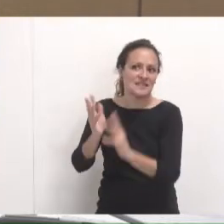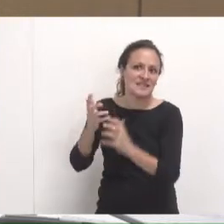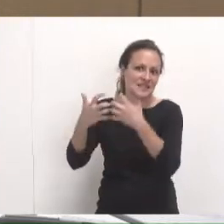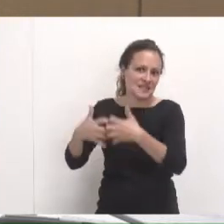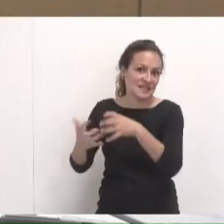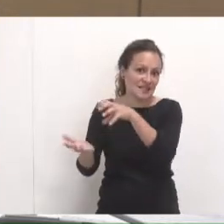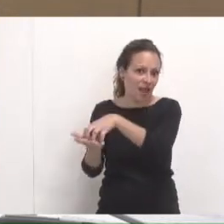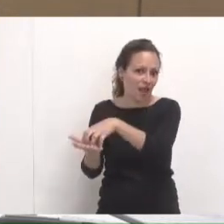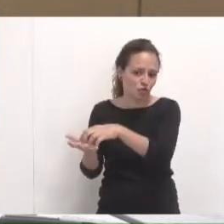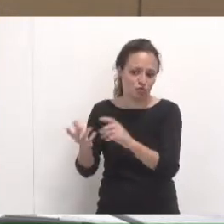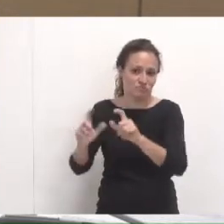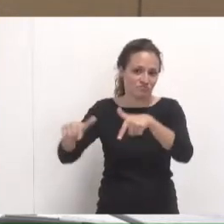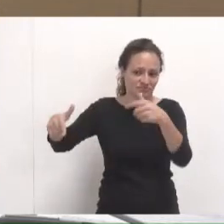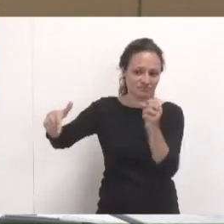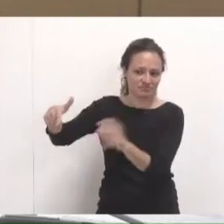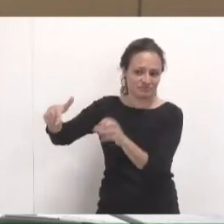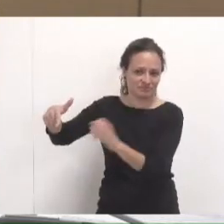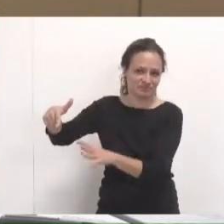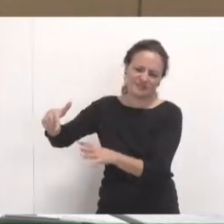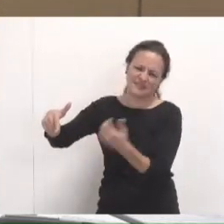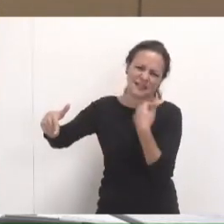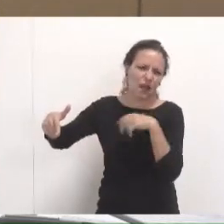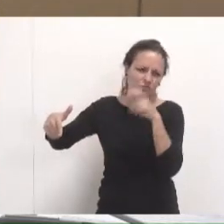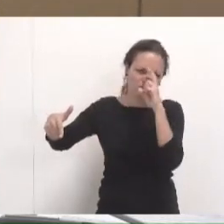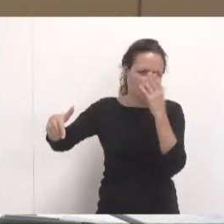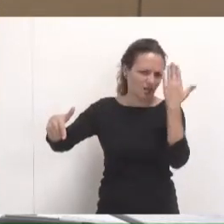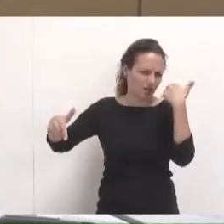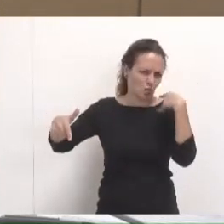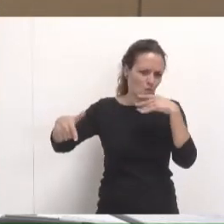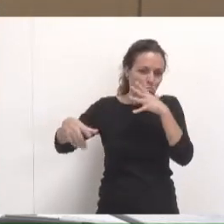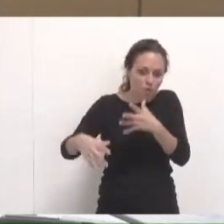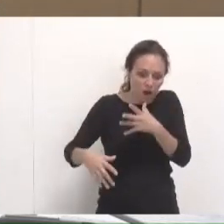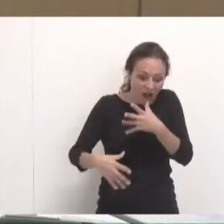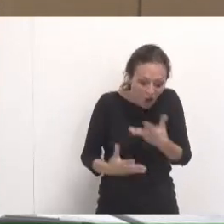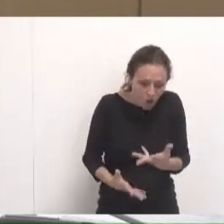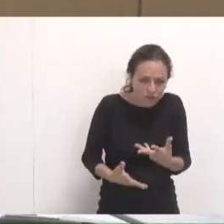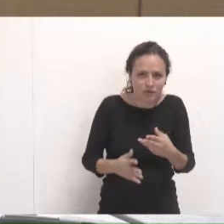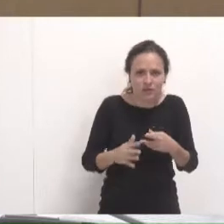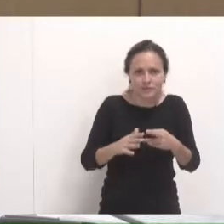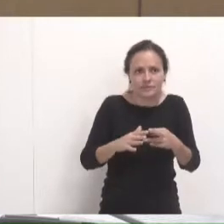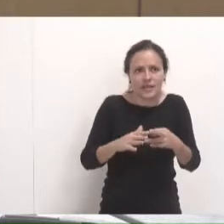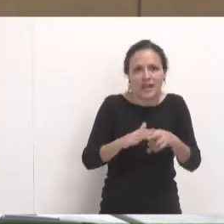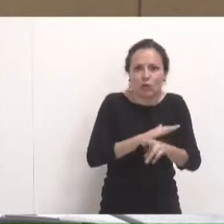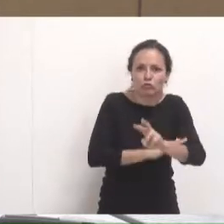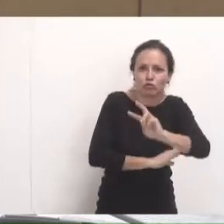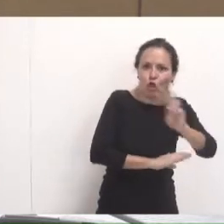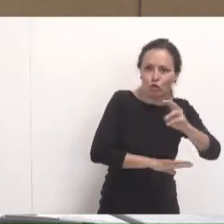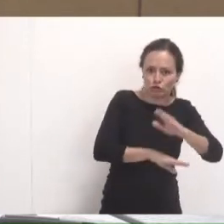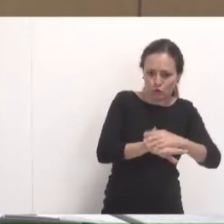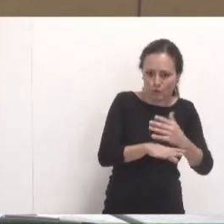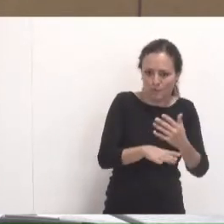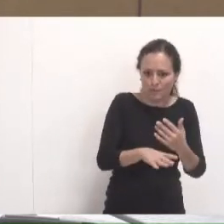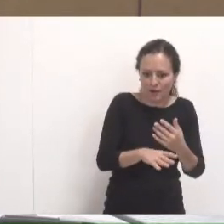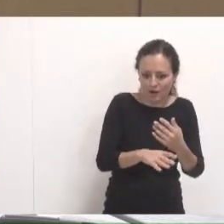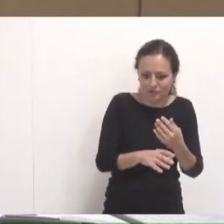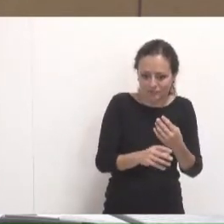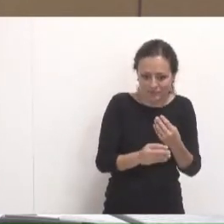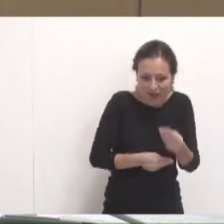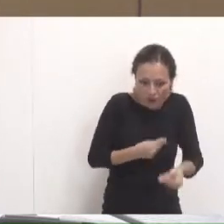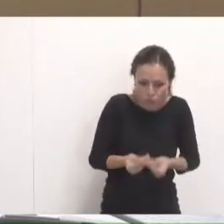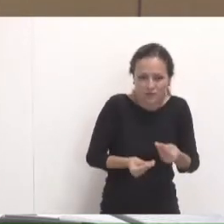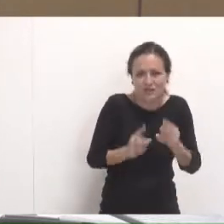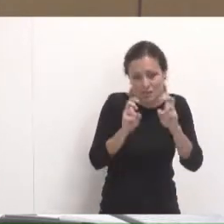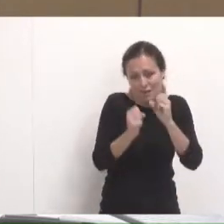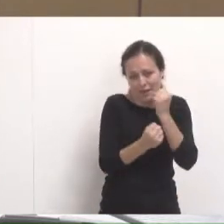atrás cuando tenemos otras herramientas donde podemos actuar, ¿no?, dentro de esa economía circular. Por